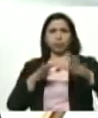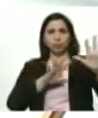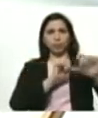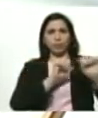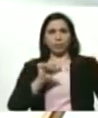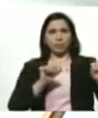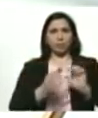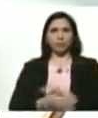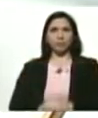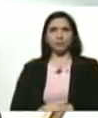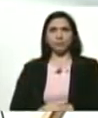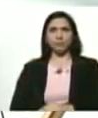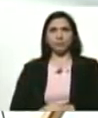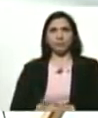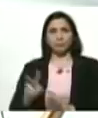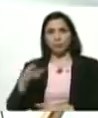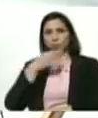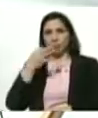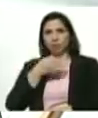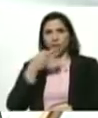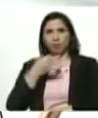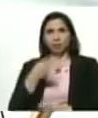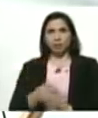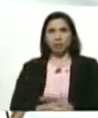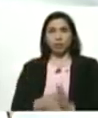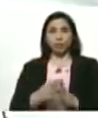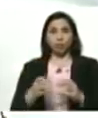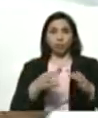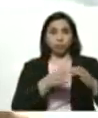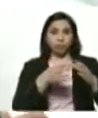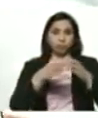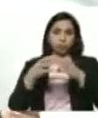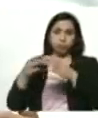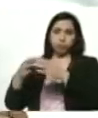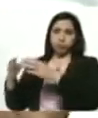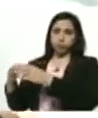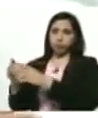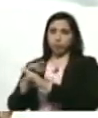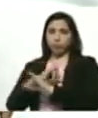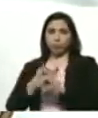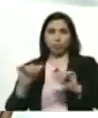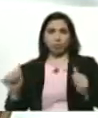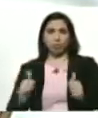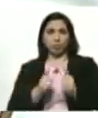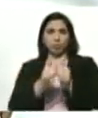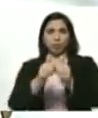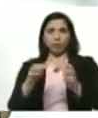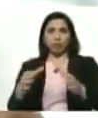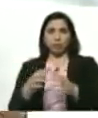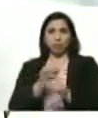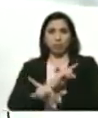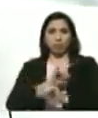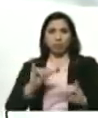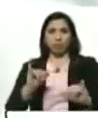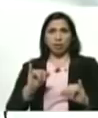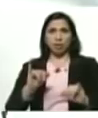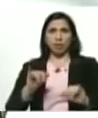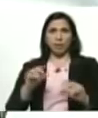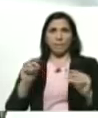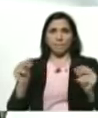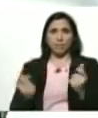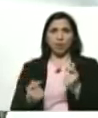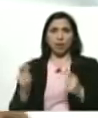de la mañana y 2 de la tarde todos estos sectores se acompañan de un sector que ya está activo que es el sector